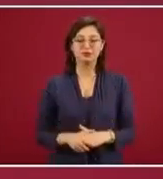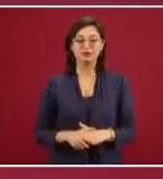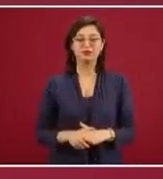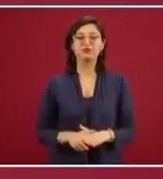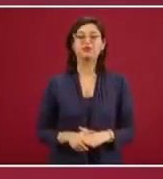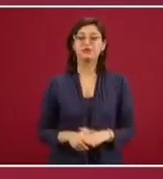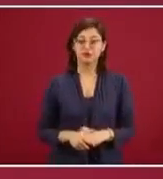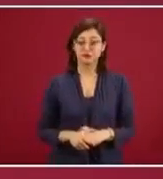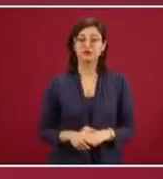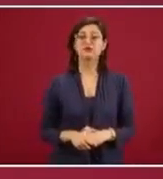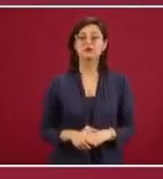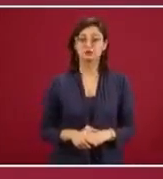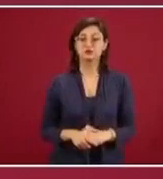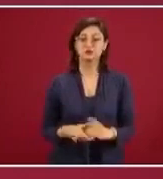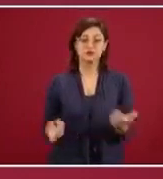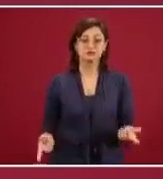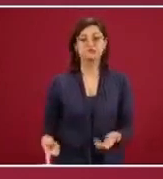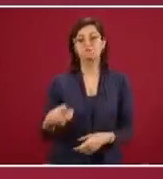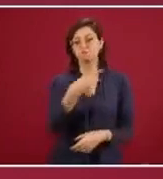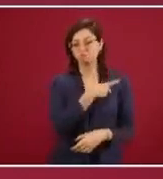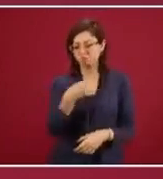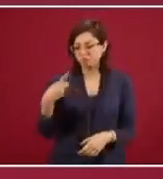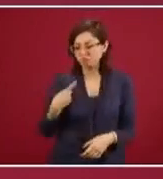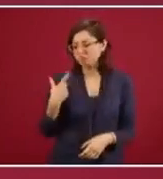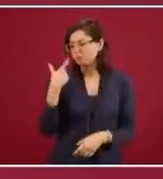Ahí es donde tenemos que ver cómo ayudamos,